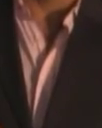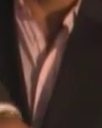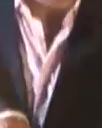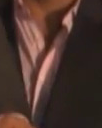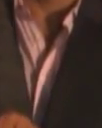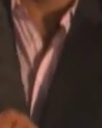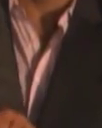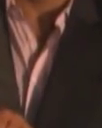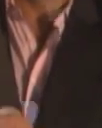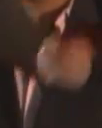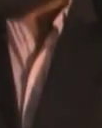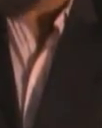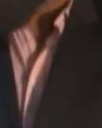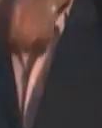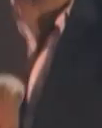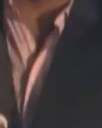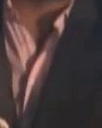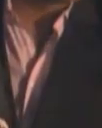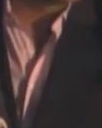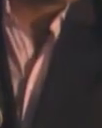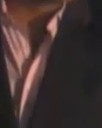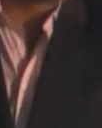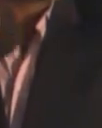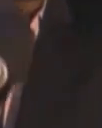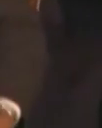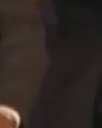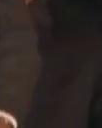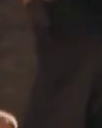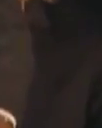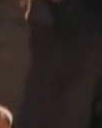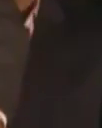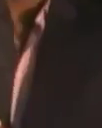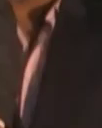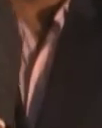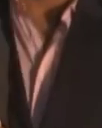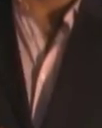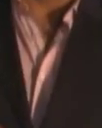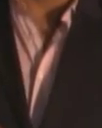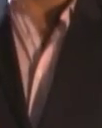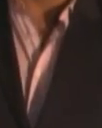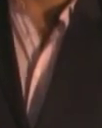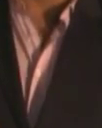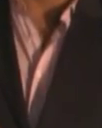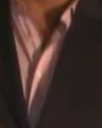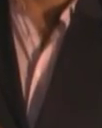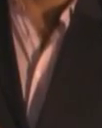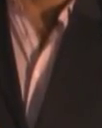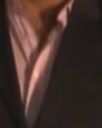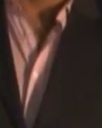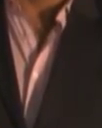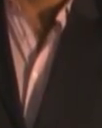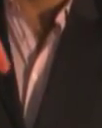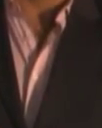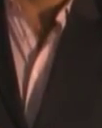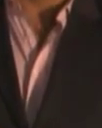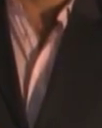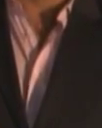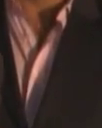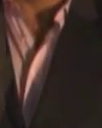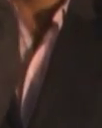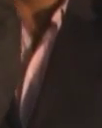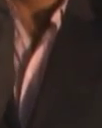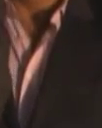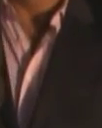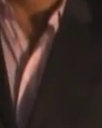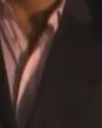con una fiesta democrática llena de banderas de alegría, llena de sonrisas, llena de cánticos de alegría. Nuestro